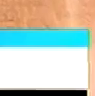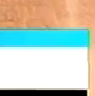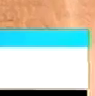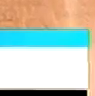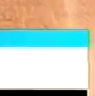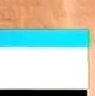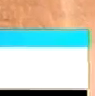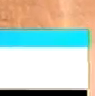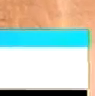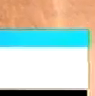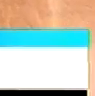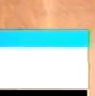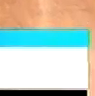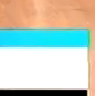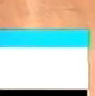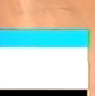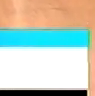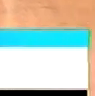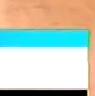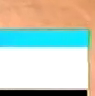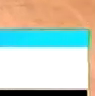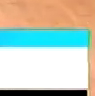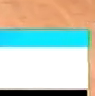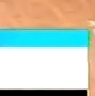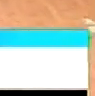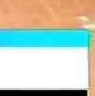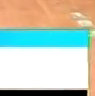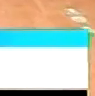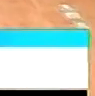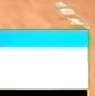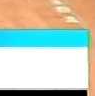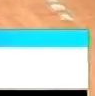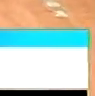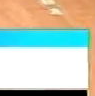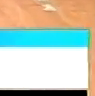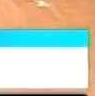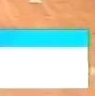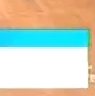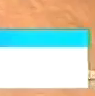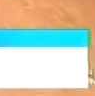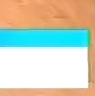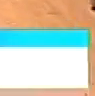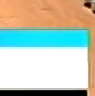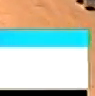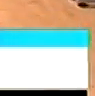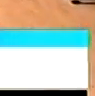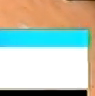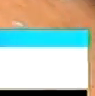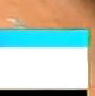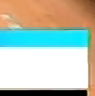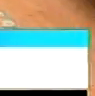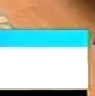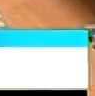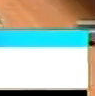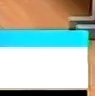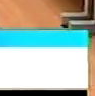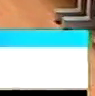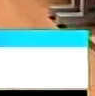mucho. Presidenta, queremos saber quiénes van a votar. ¿Qué congresistas van a votar? Todos los miembros de la